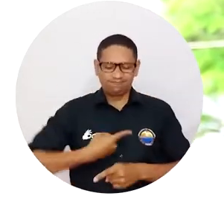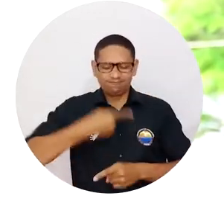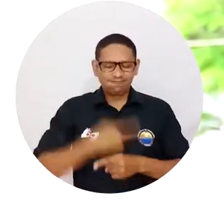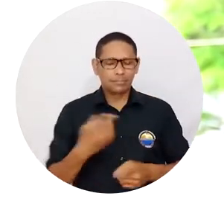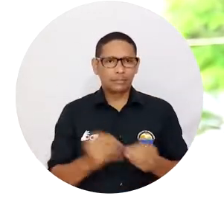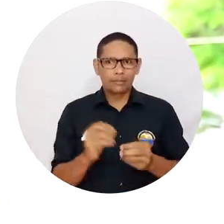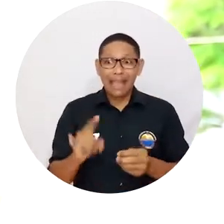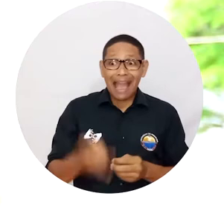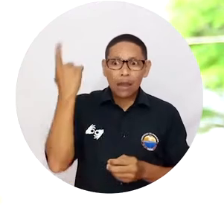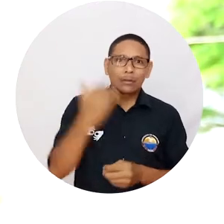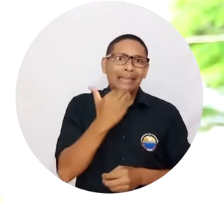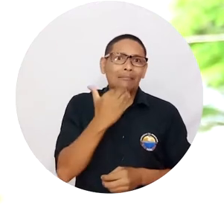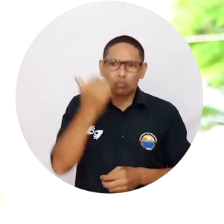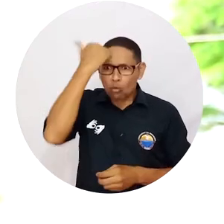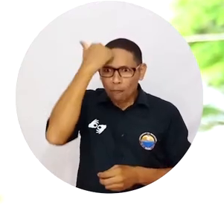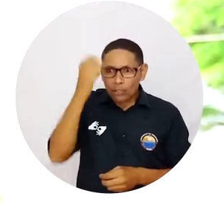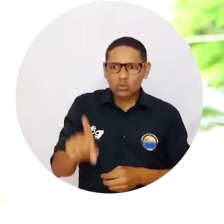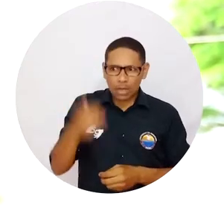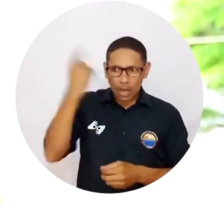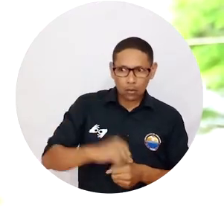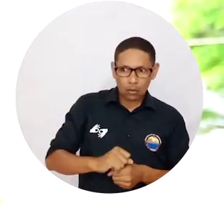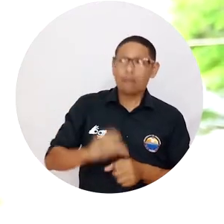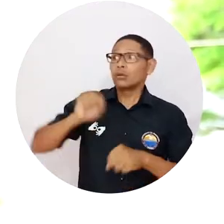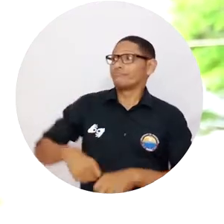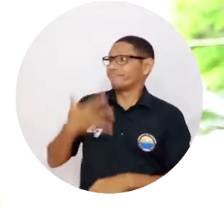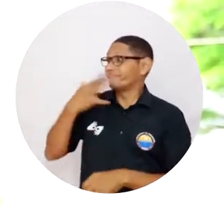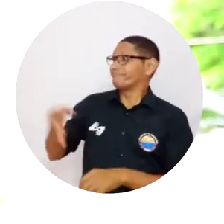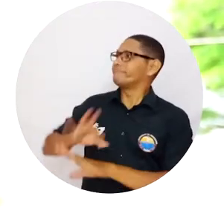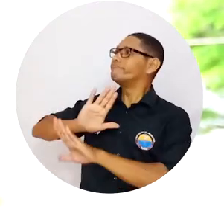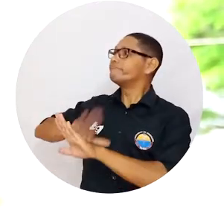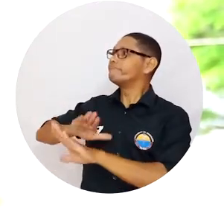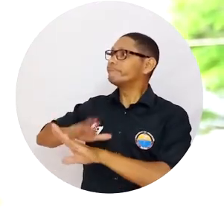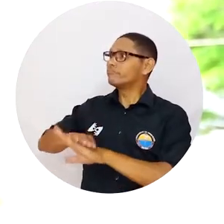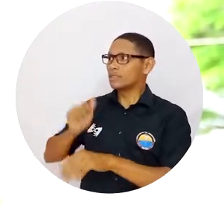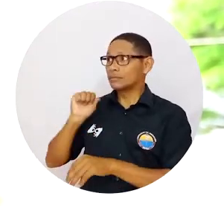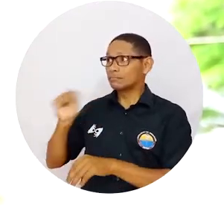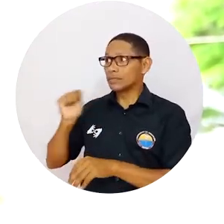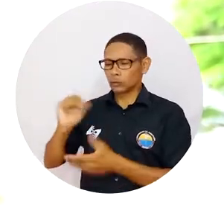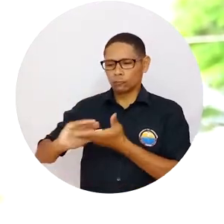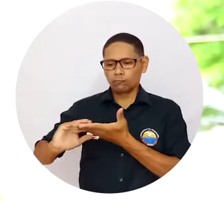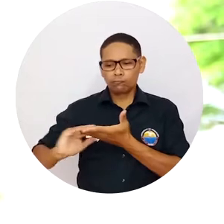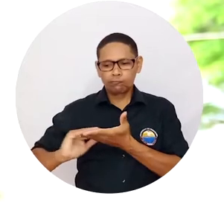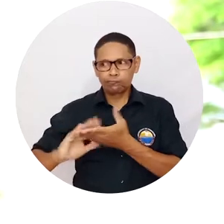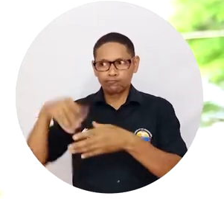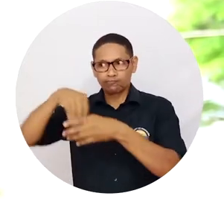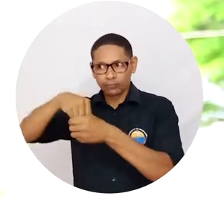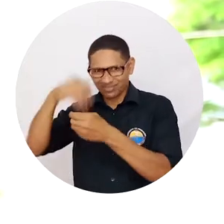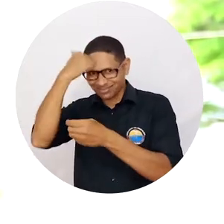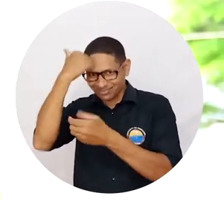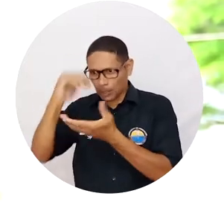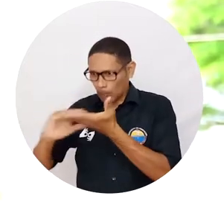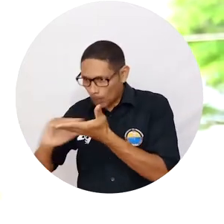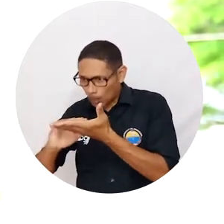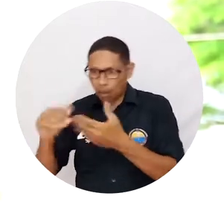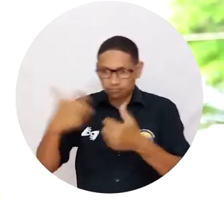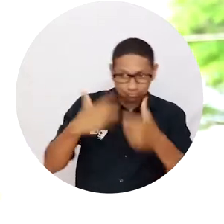cualquier caso con un profesor puntualmente se les puede llevar directamente a ellos para ellos poder resolverlo internamente con el profesor